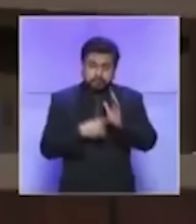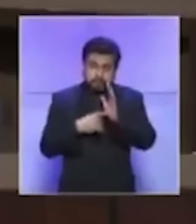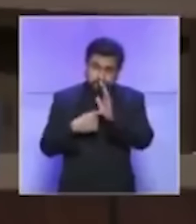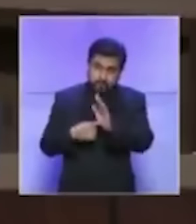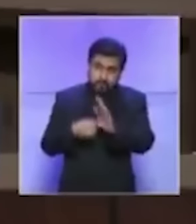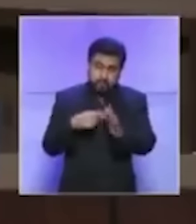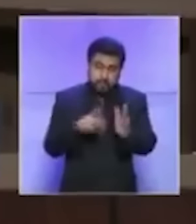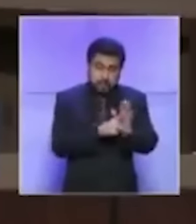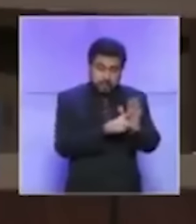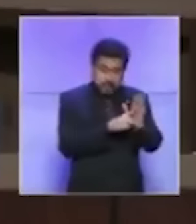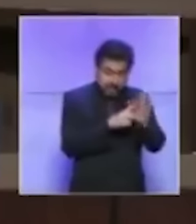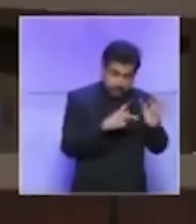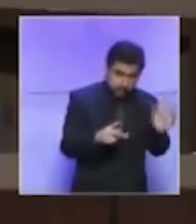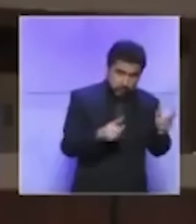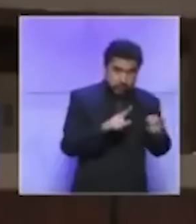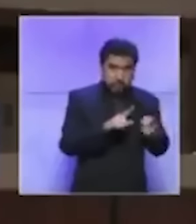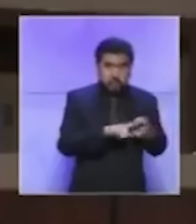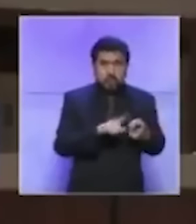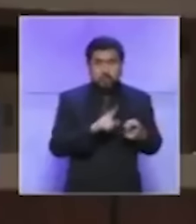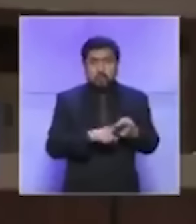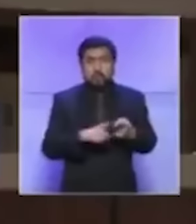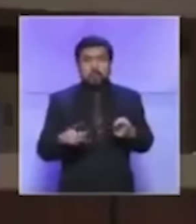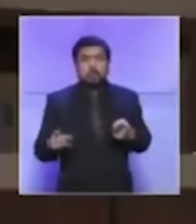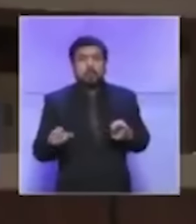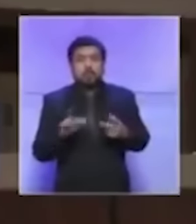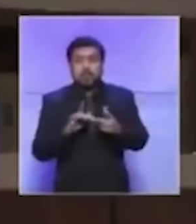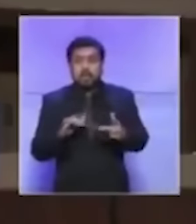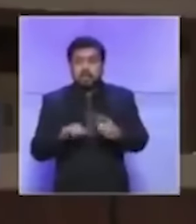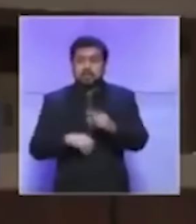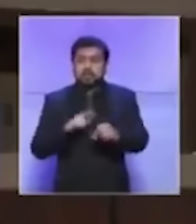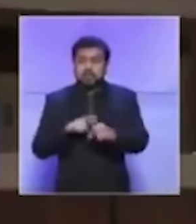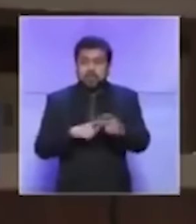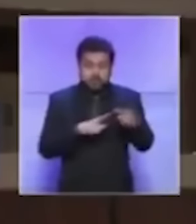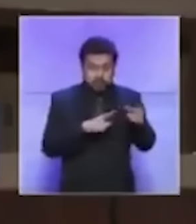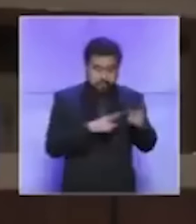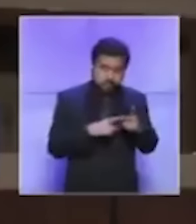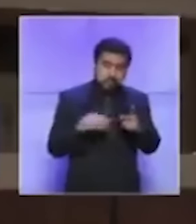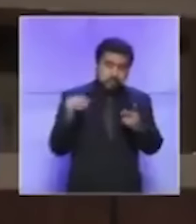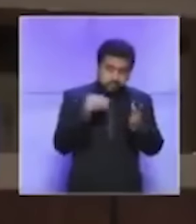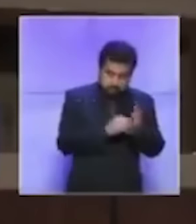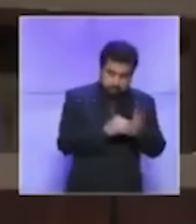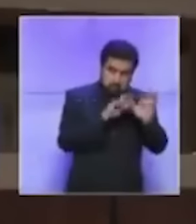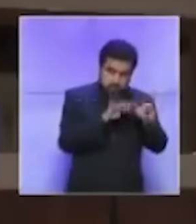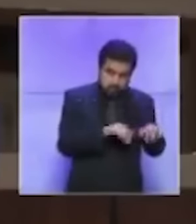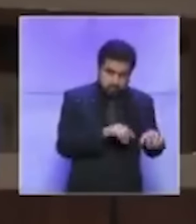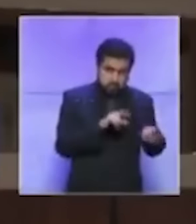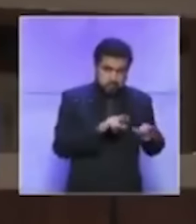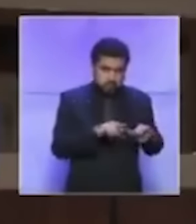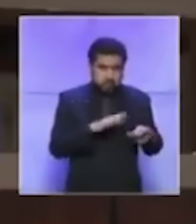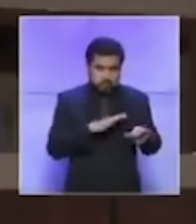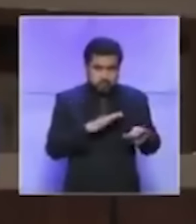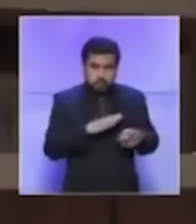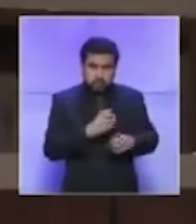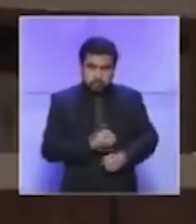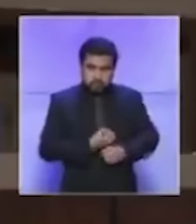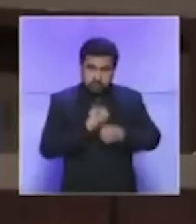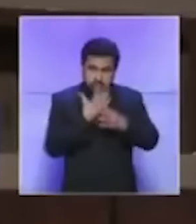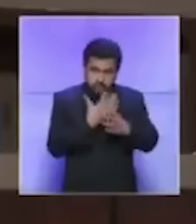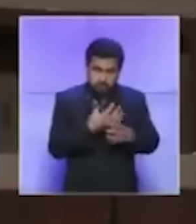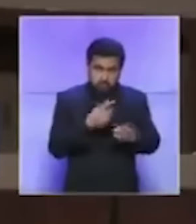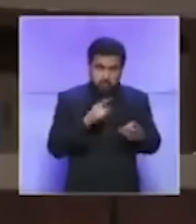las notas periodísticas, las publicaciones en redes sociales, en donde hay expresiones explícitas